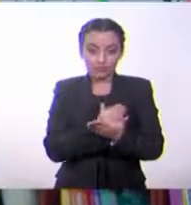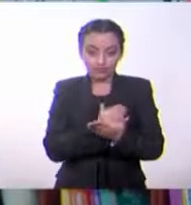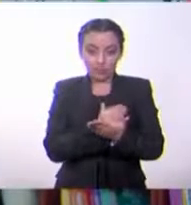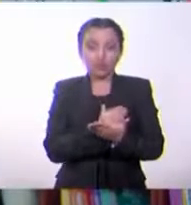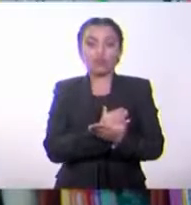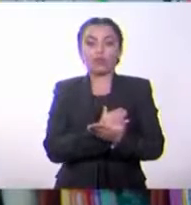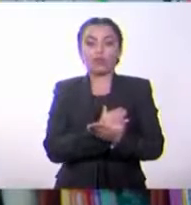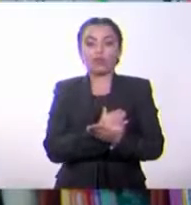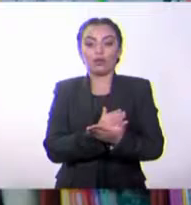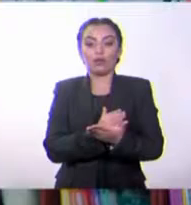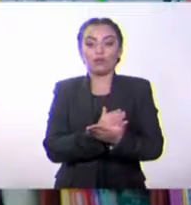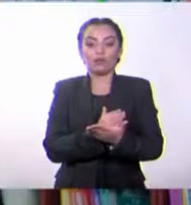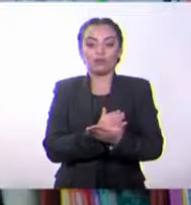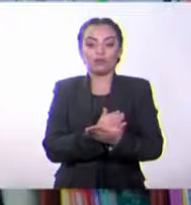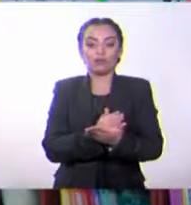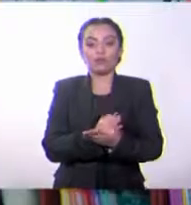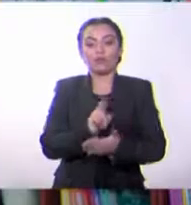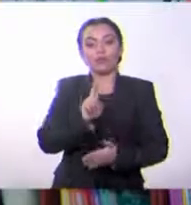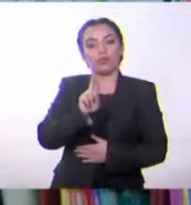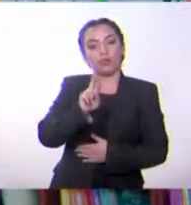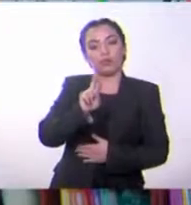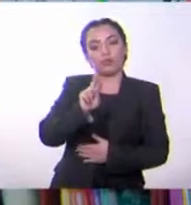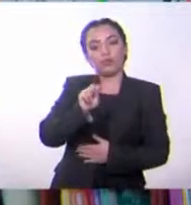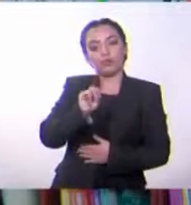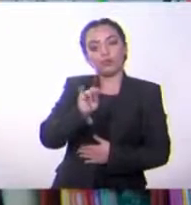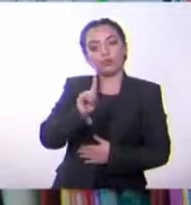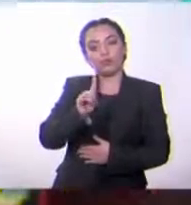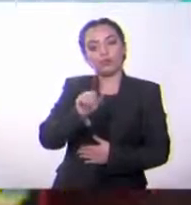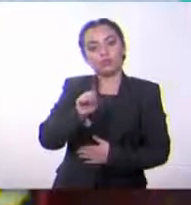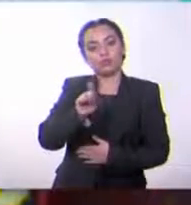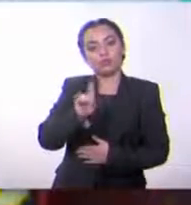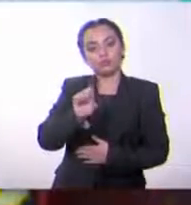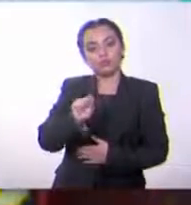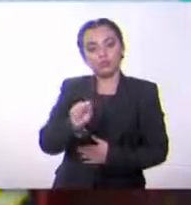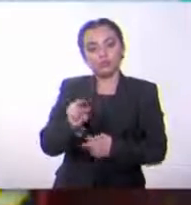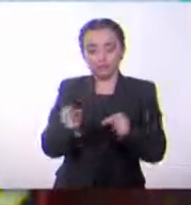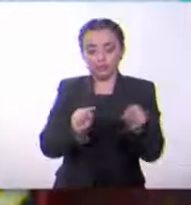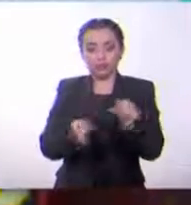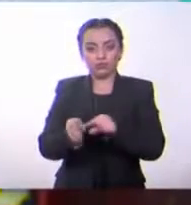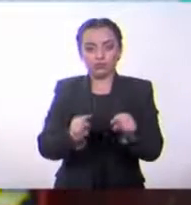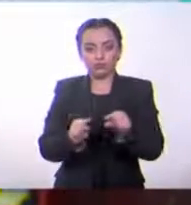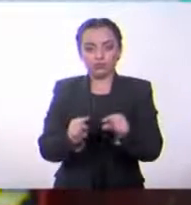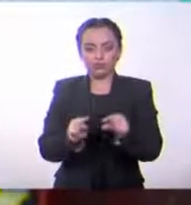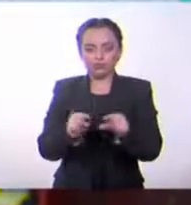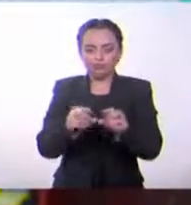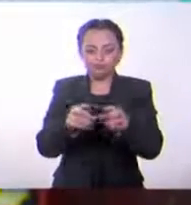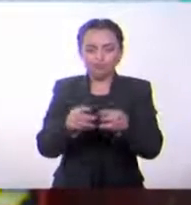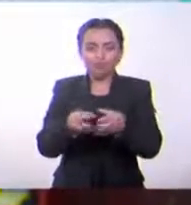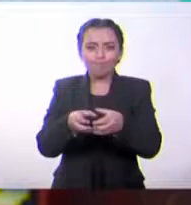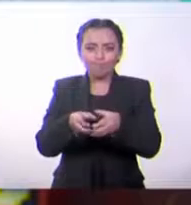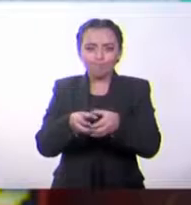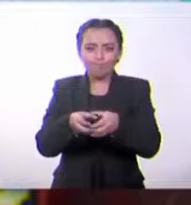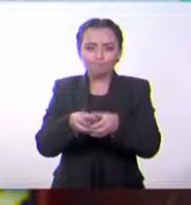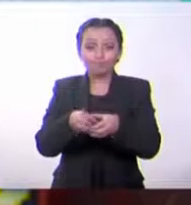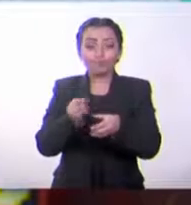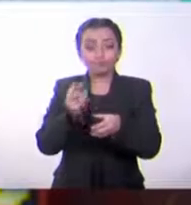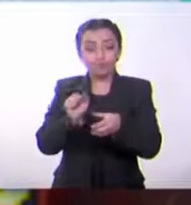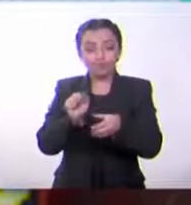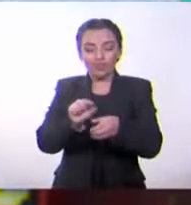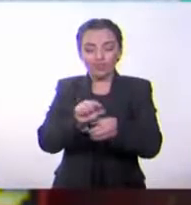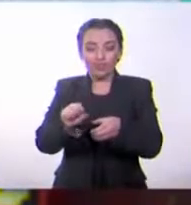estudiaremos las unidades químicas de concentración, entre las cuales se encuentran la molaridad,